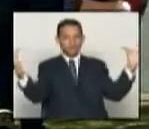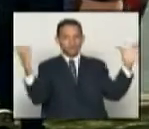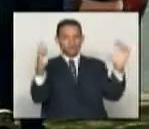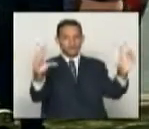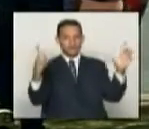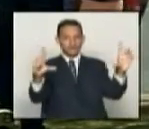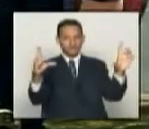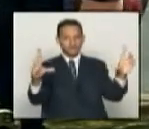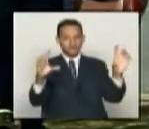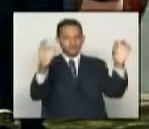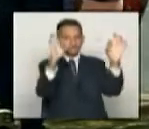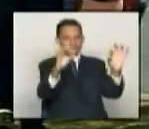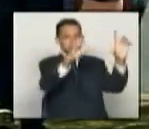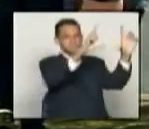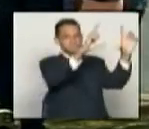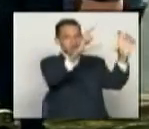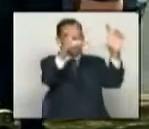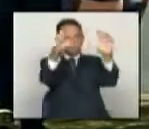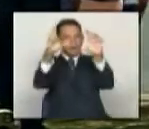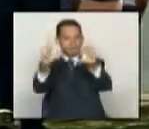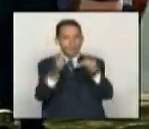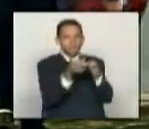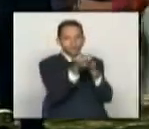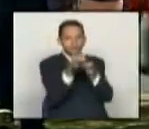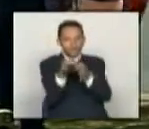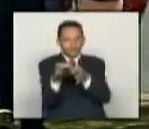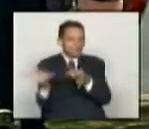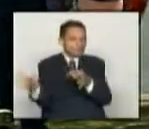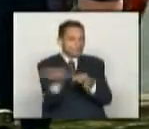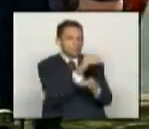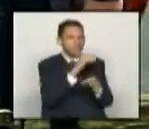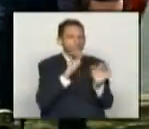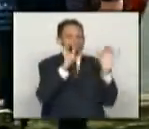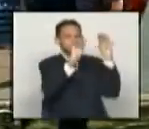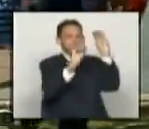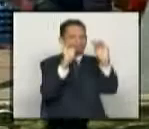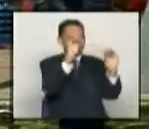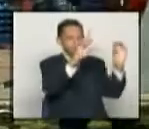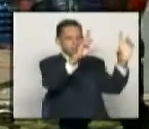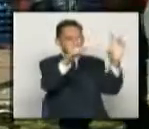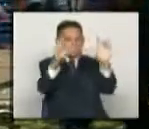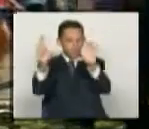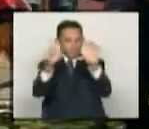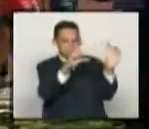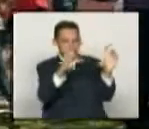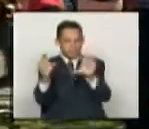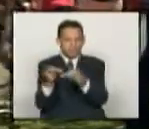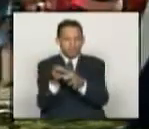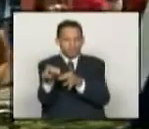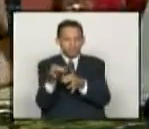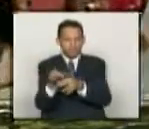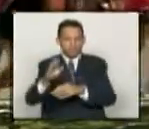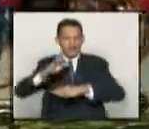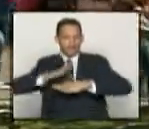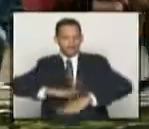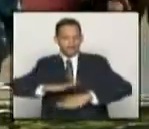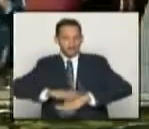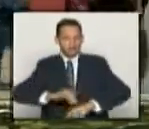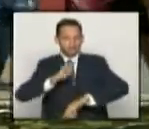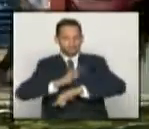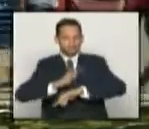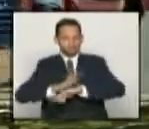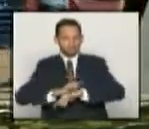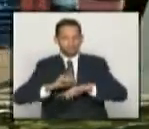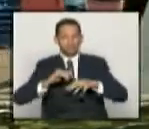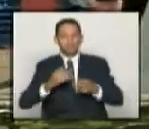para la seguridad, mantener la tranquilidad de los municipios caldenses. De modo que eso nos gusta